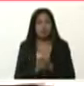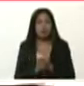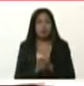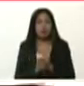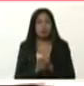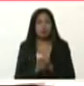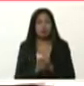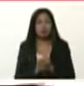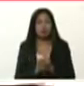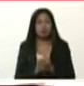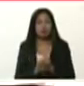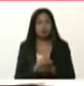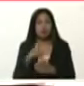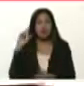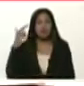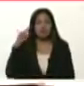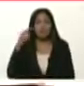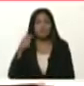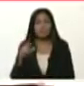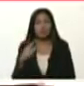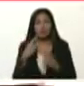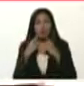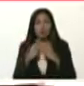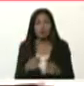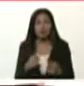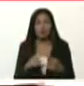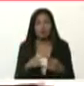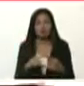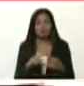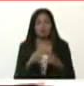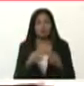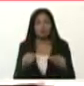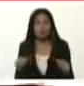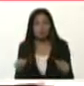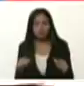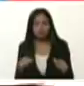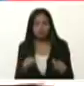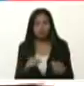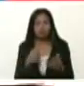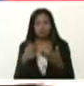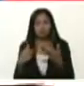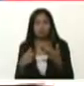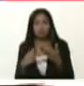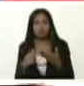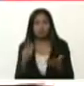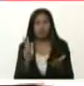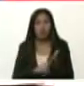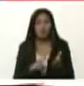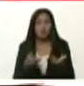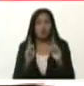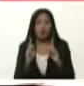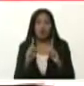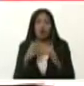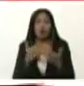el sector transporte, la viabilidad agrícola, etcétera, etcétera. Aquí voy a aprobar entonces